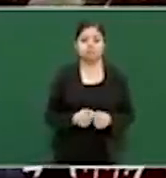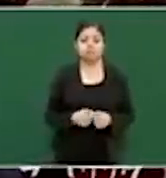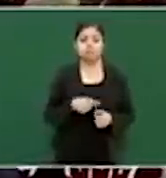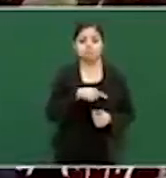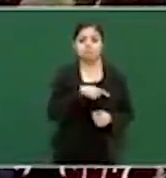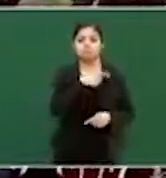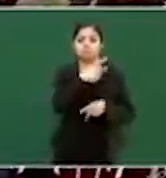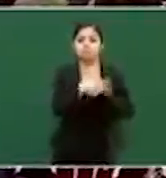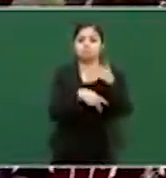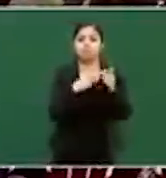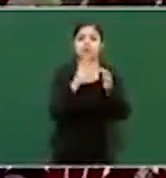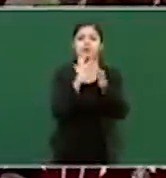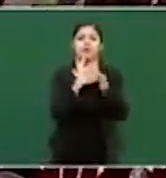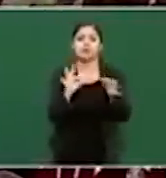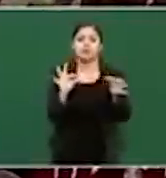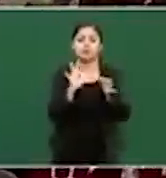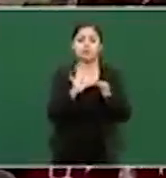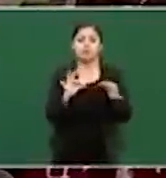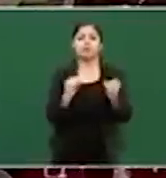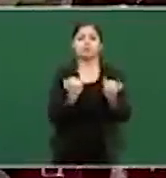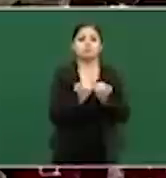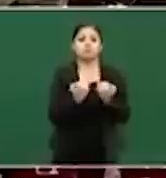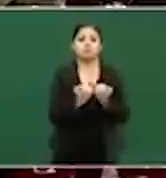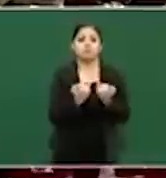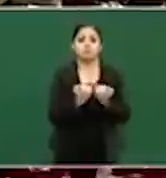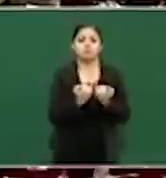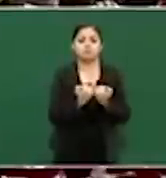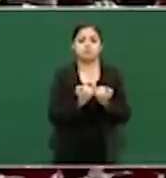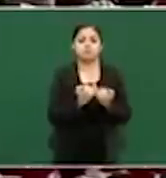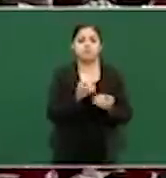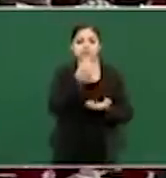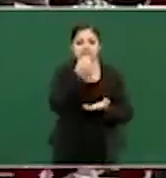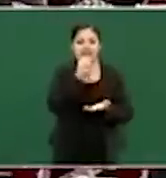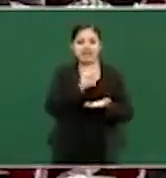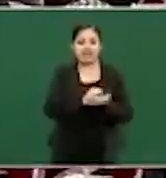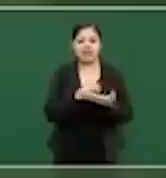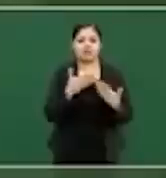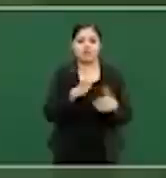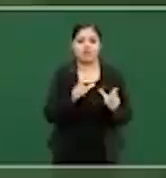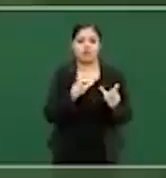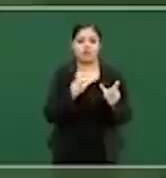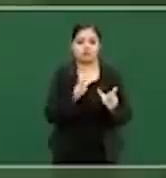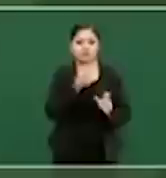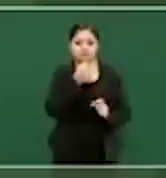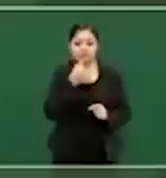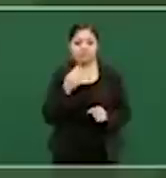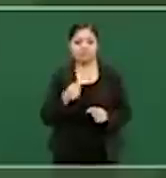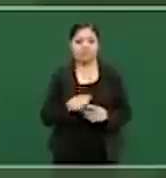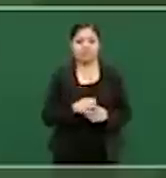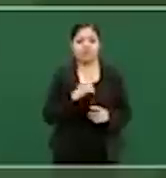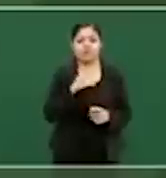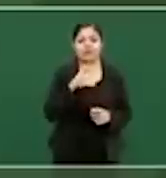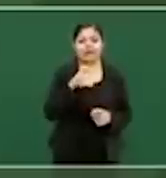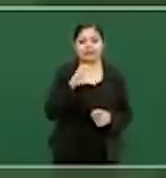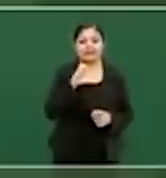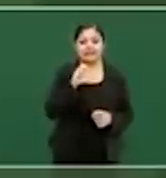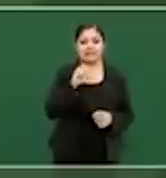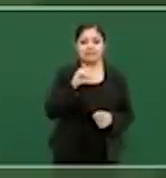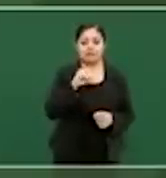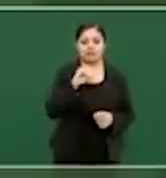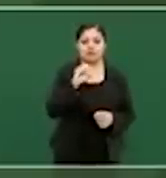exponer el general secretario de la Defensa, Luis Crescencio Sandoval